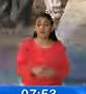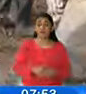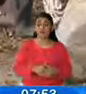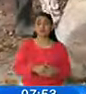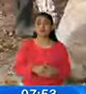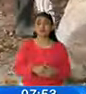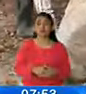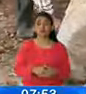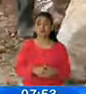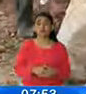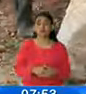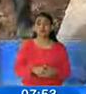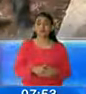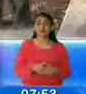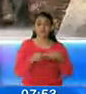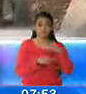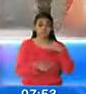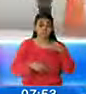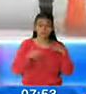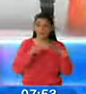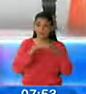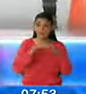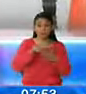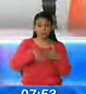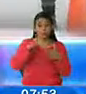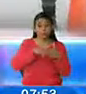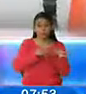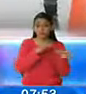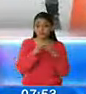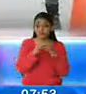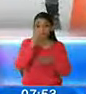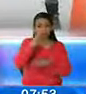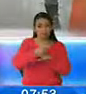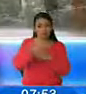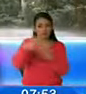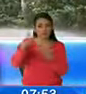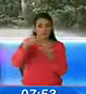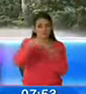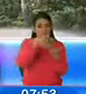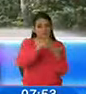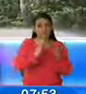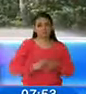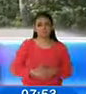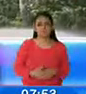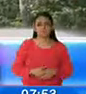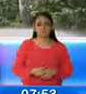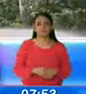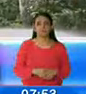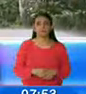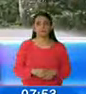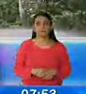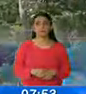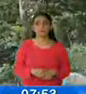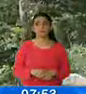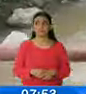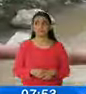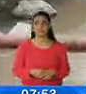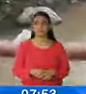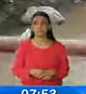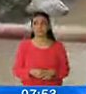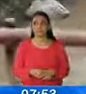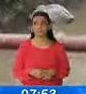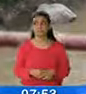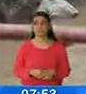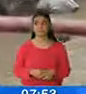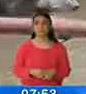de explicar que la minería ilegal es una actividad prohibida, se ordenó su desalojo. Con un trabajo periodístico de Washington Benalcázar,